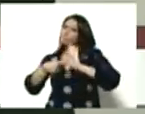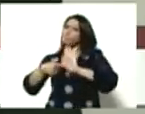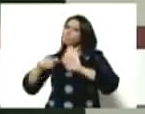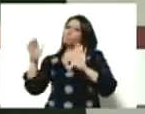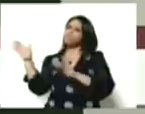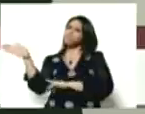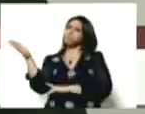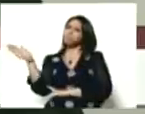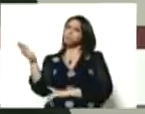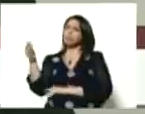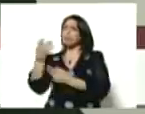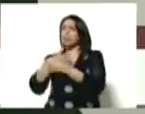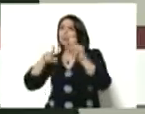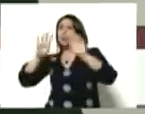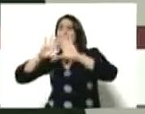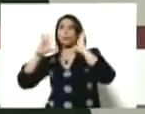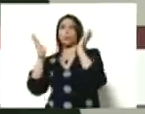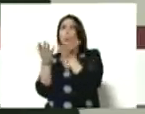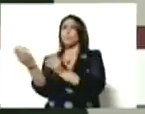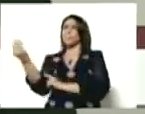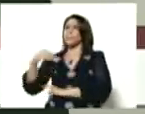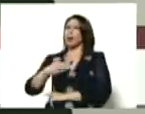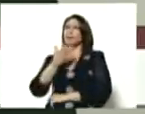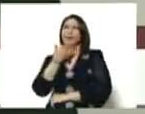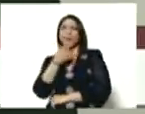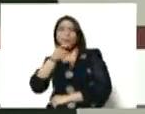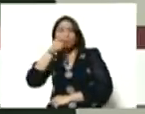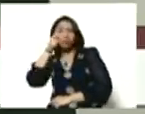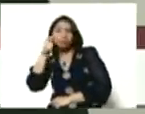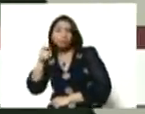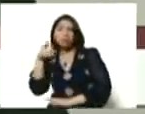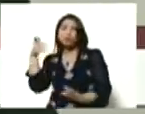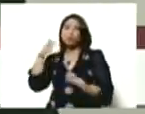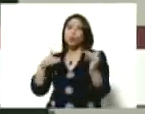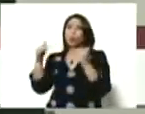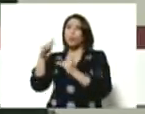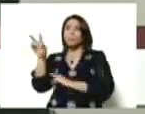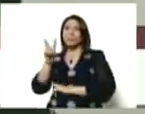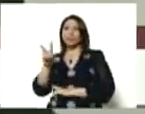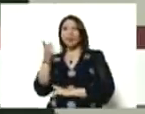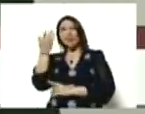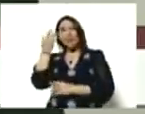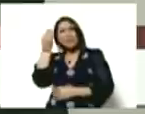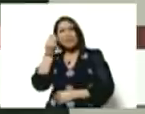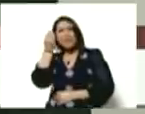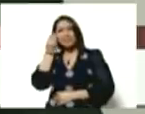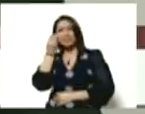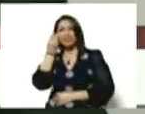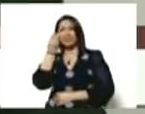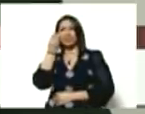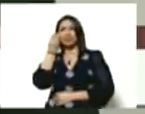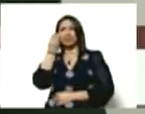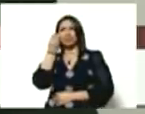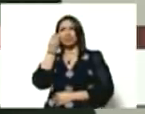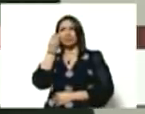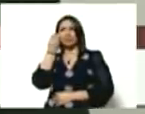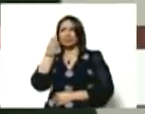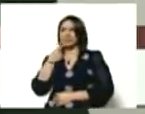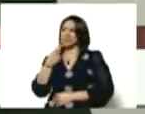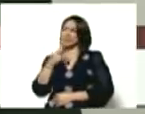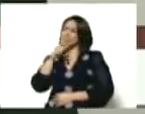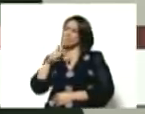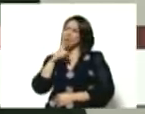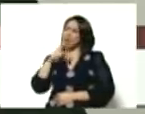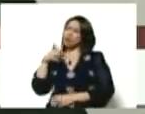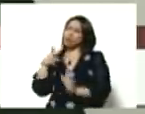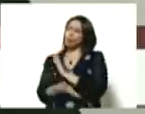al mundo. Por más que, mire, que pongan la lupa sobre Venezuela, que traten de cuestionar sobre nuestra democracia, los hechos hablan por